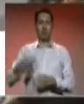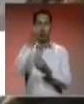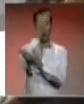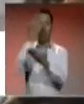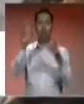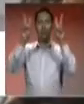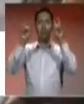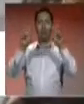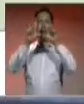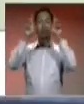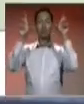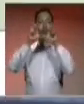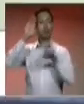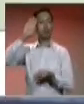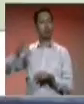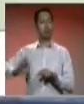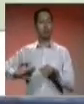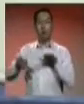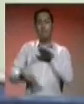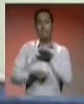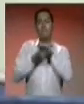Odebrecht.